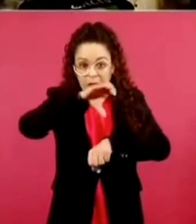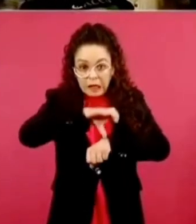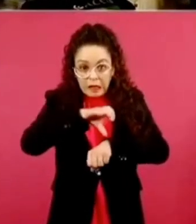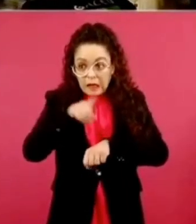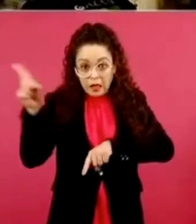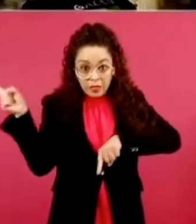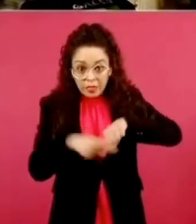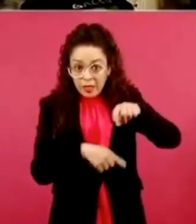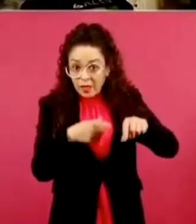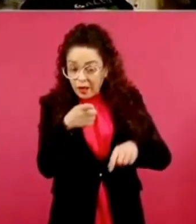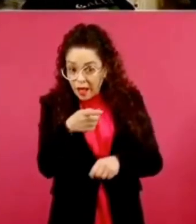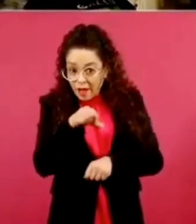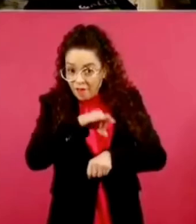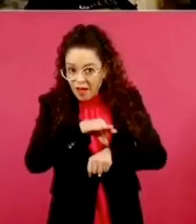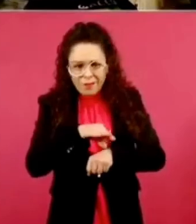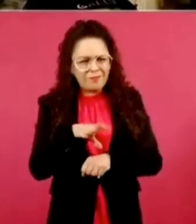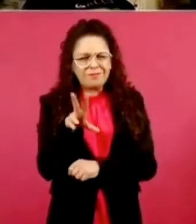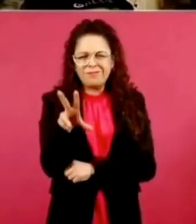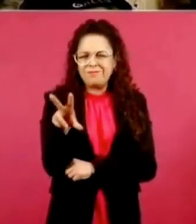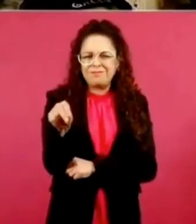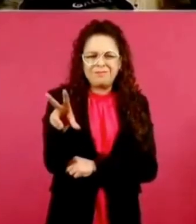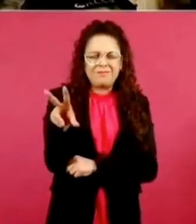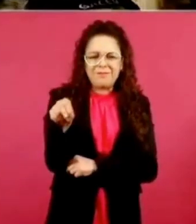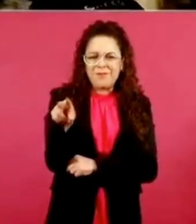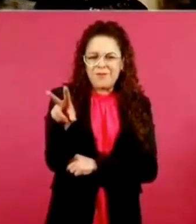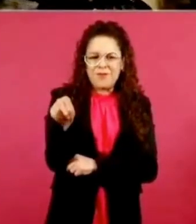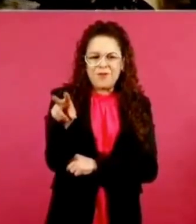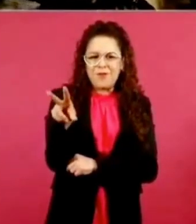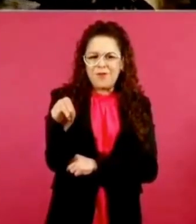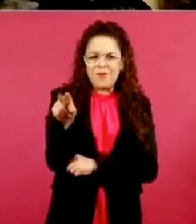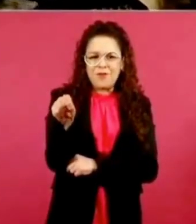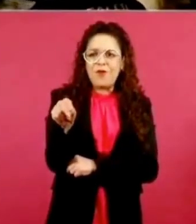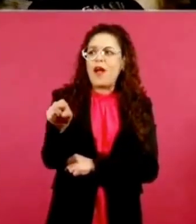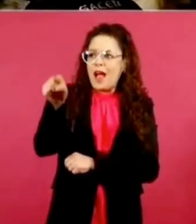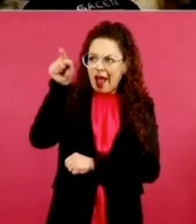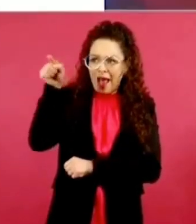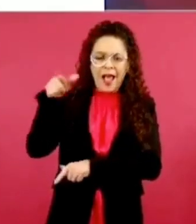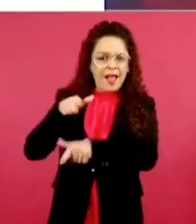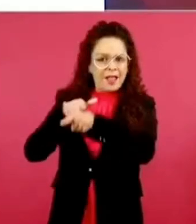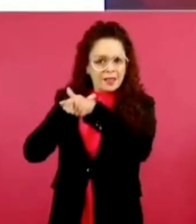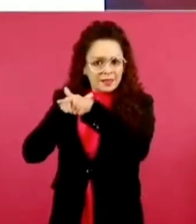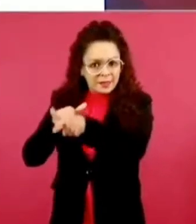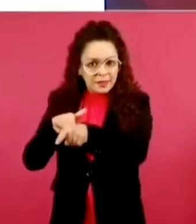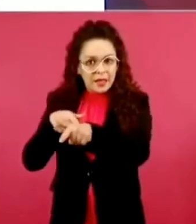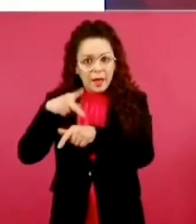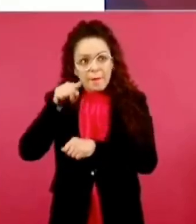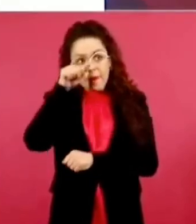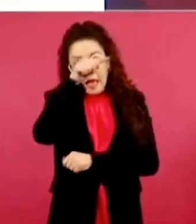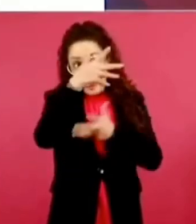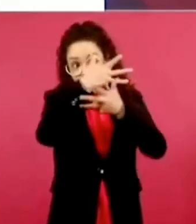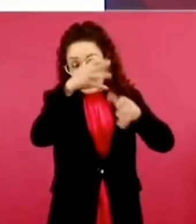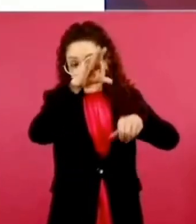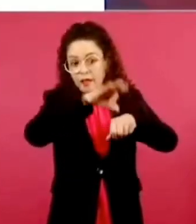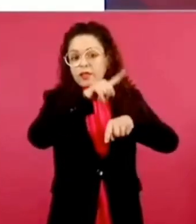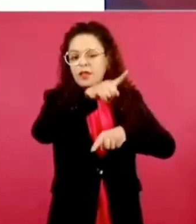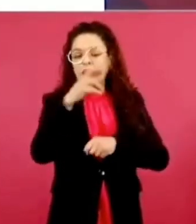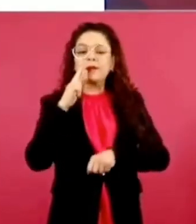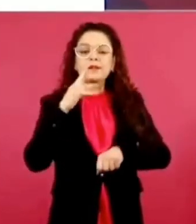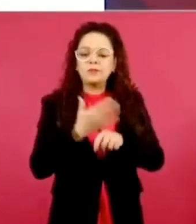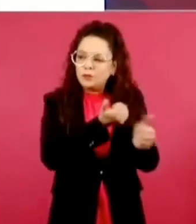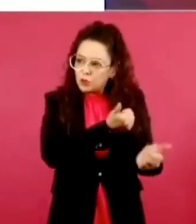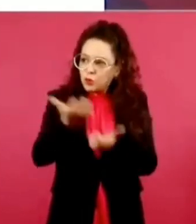hospitales. Allá es donde tienen que estar el abasto de los medicamentos y hemos avanzado